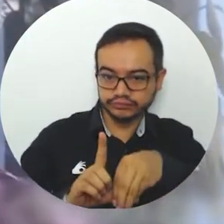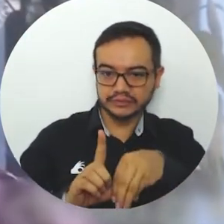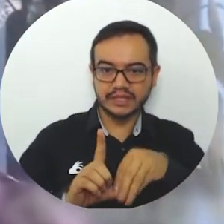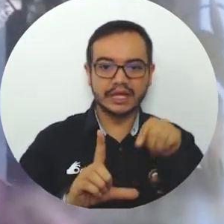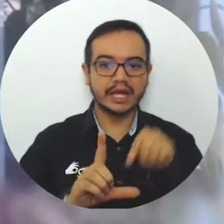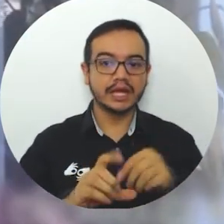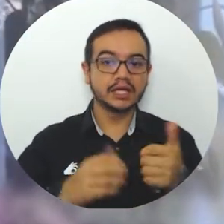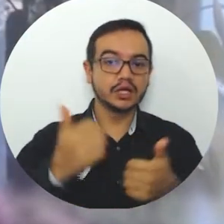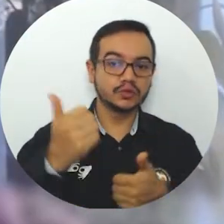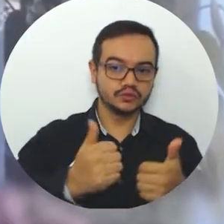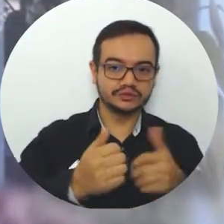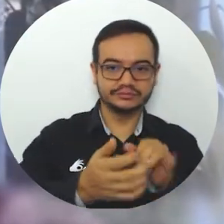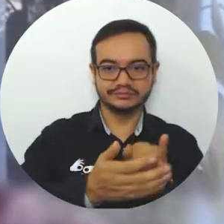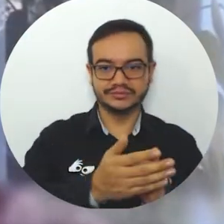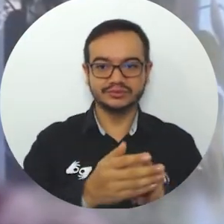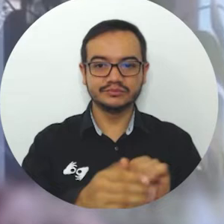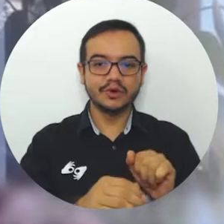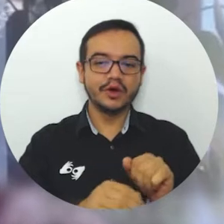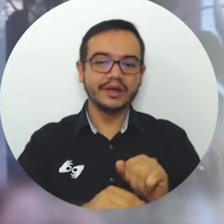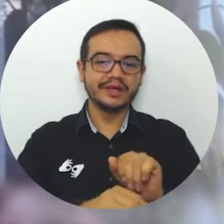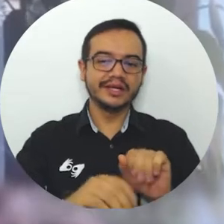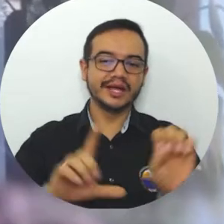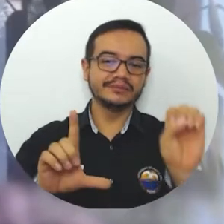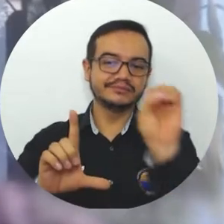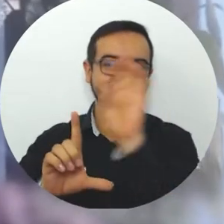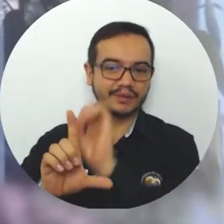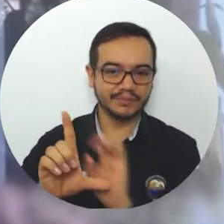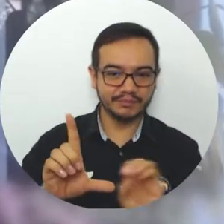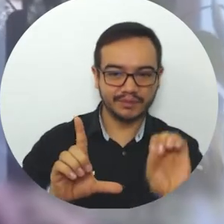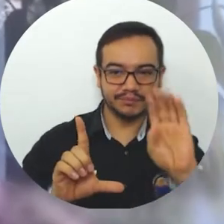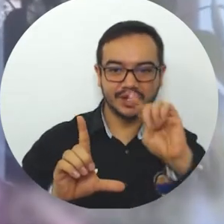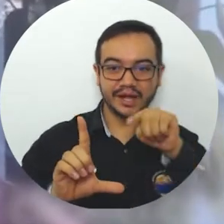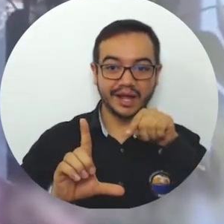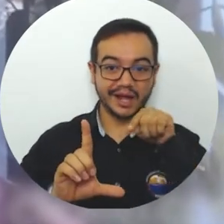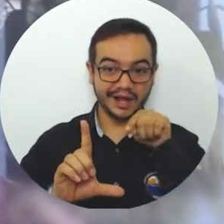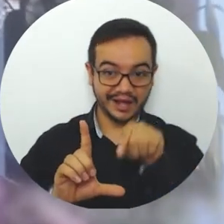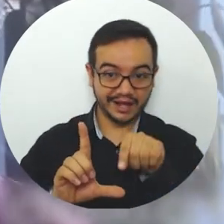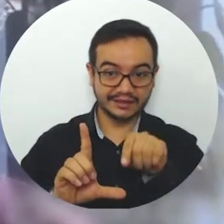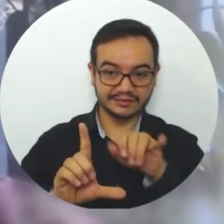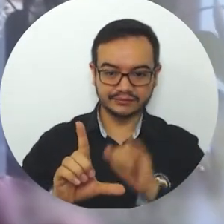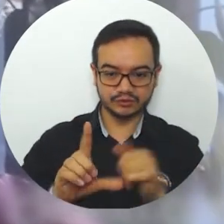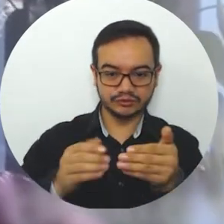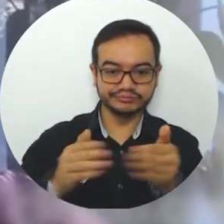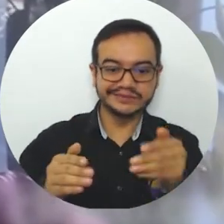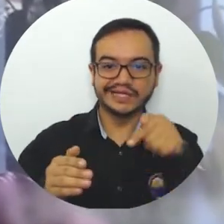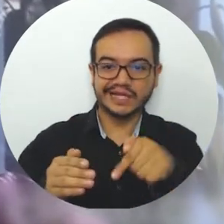correspondiente con la plataforma que estuvo dispuesta para ello